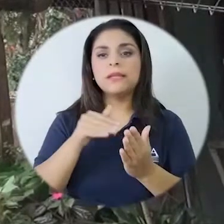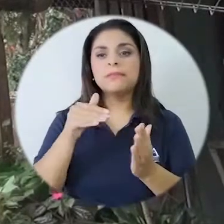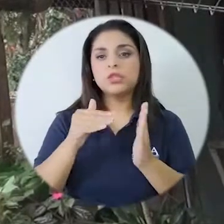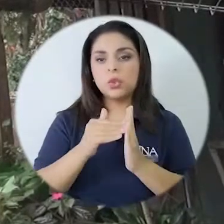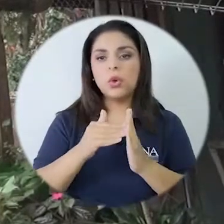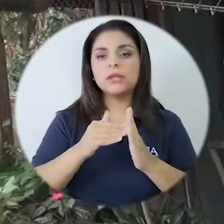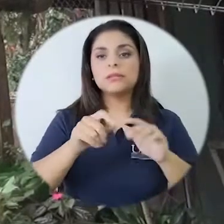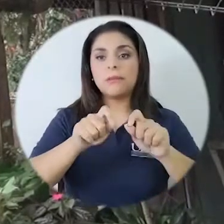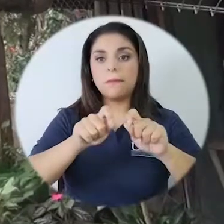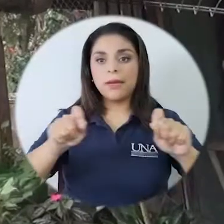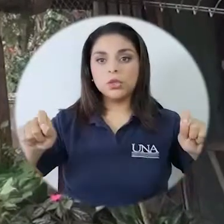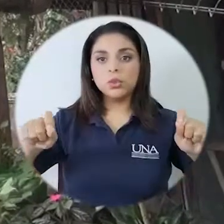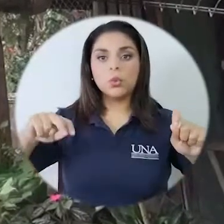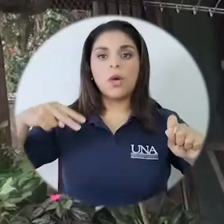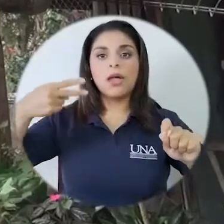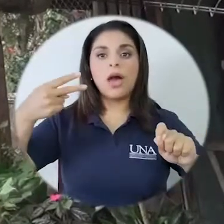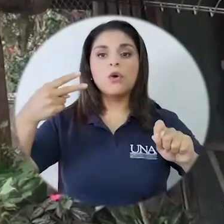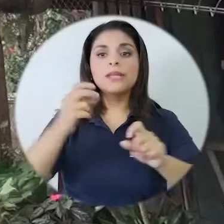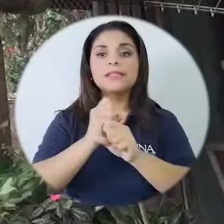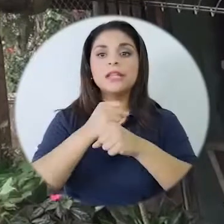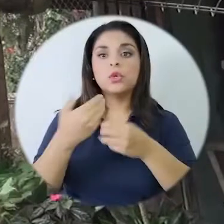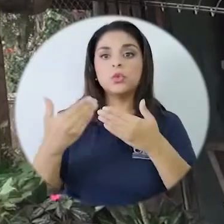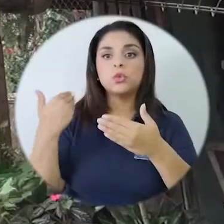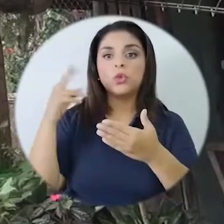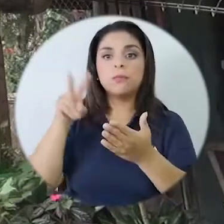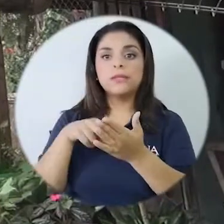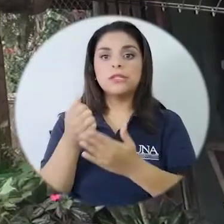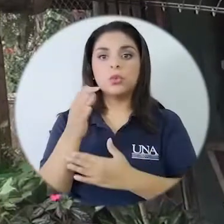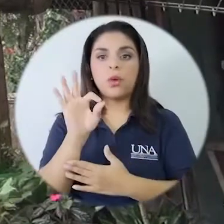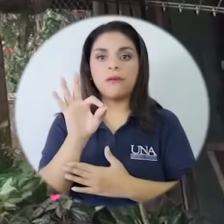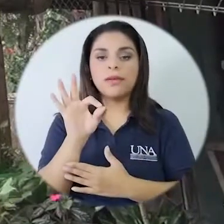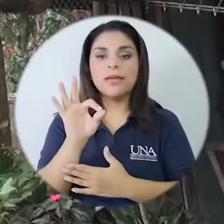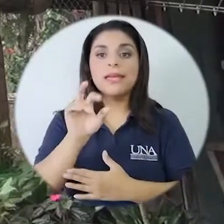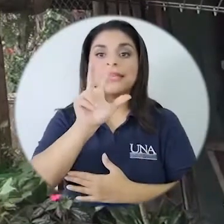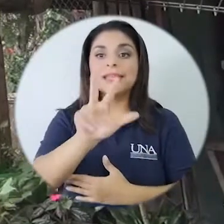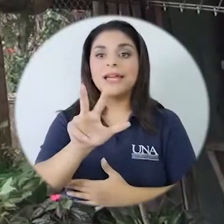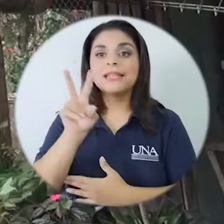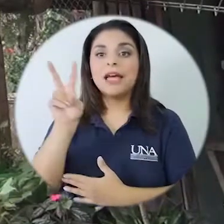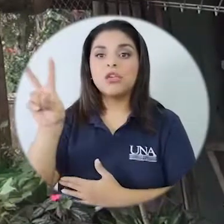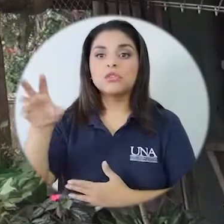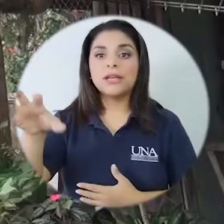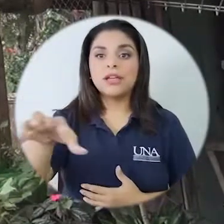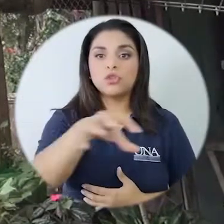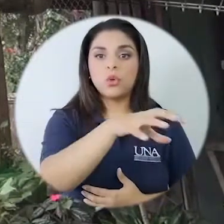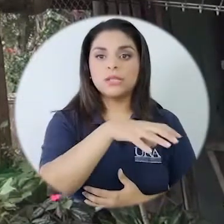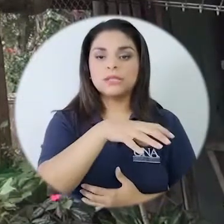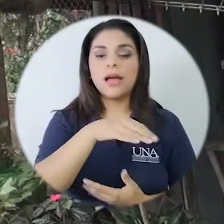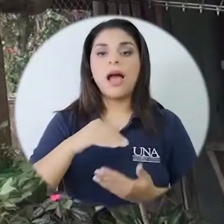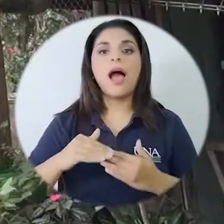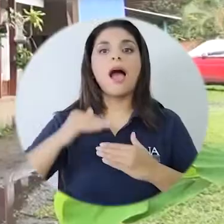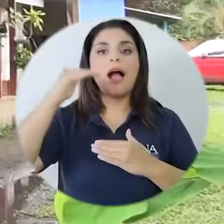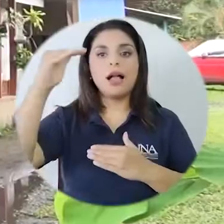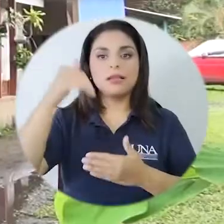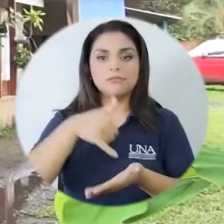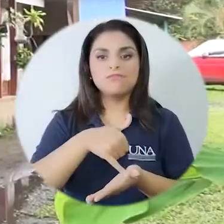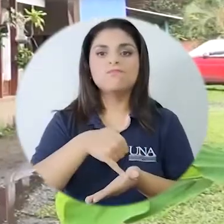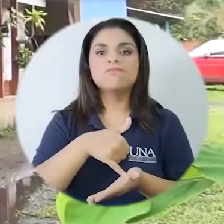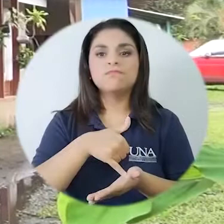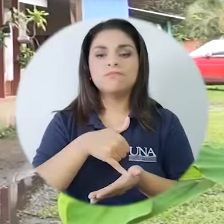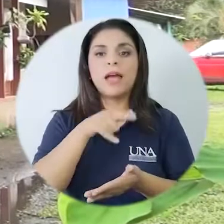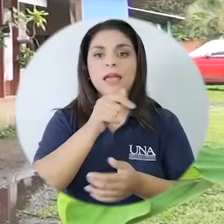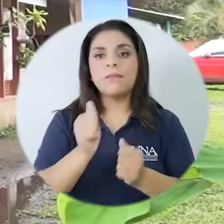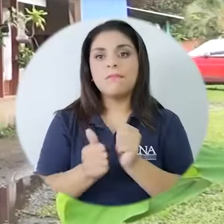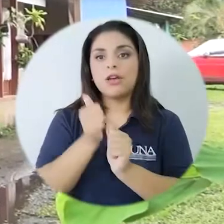metros cuadrados que se produjeron en el 2019. 32 cantones de alta vulnerabilidad tuvieron la mayoría de la parte